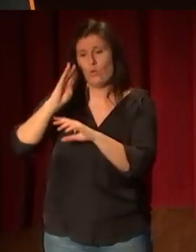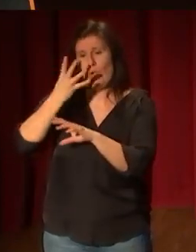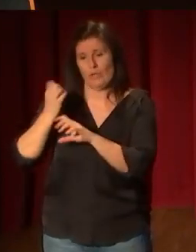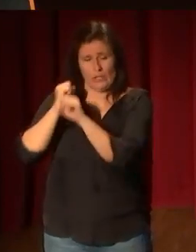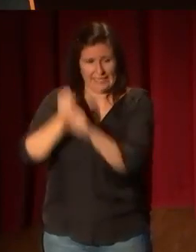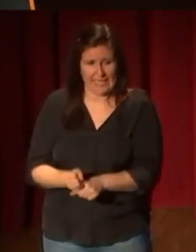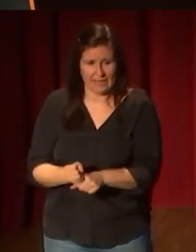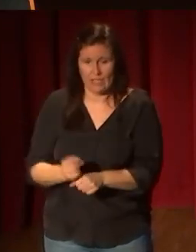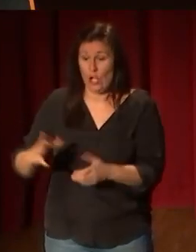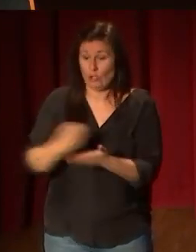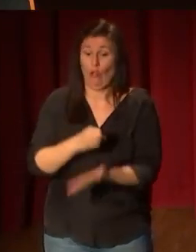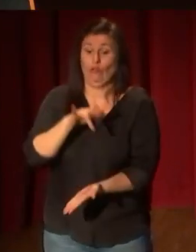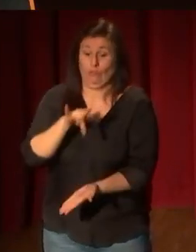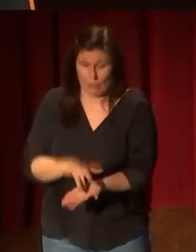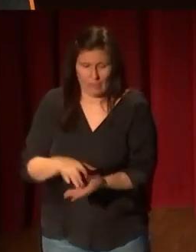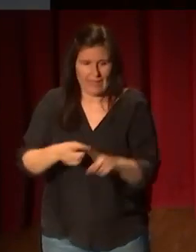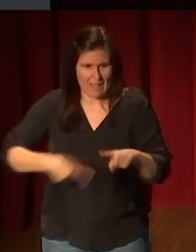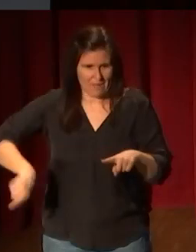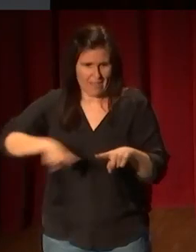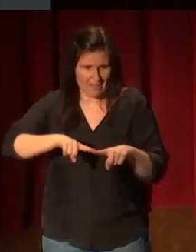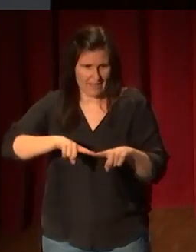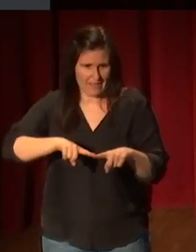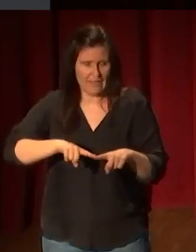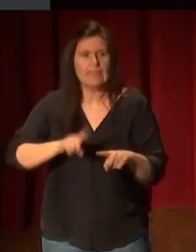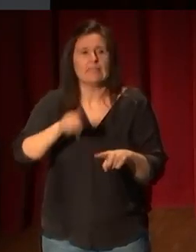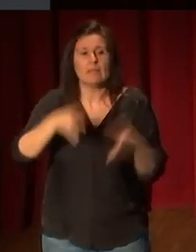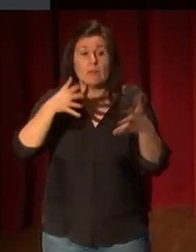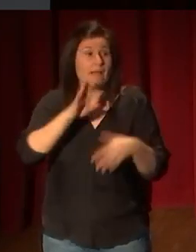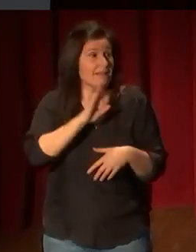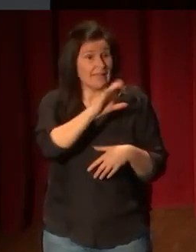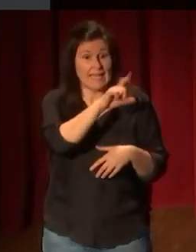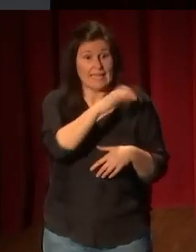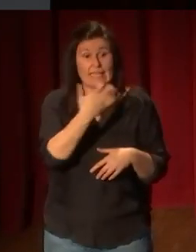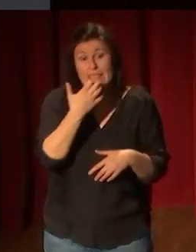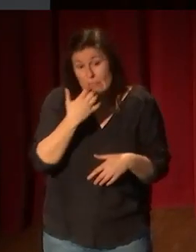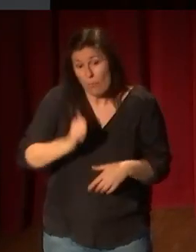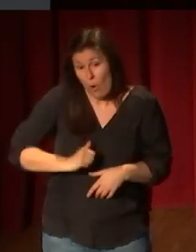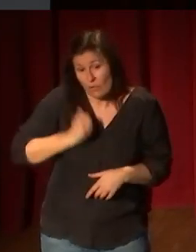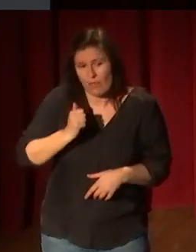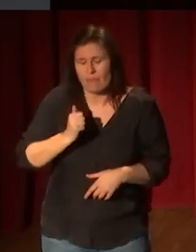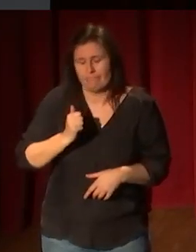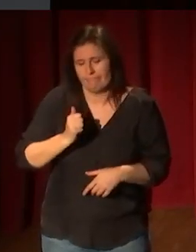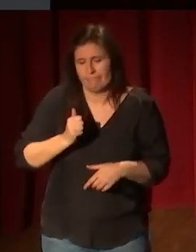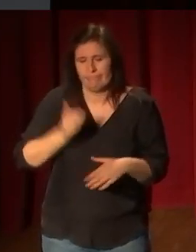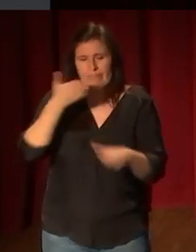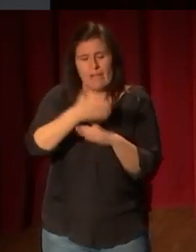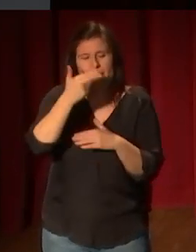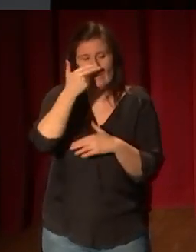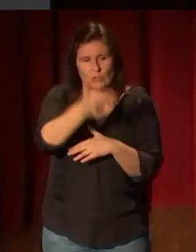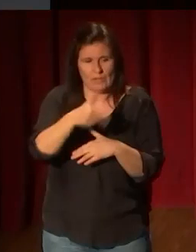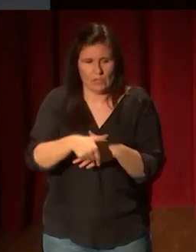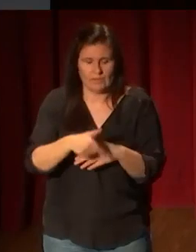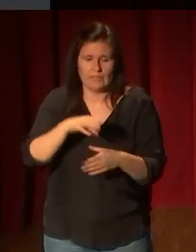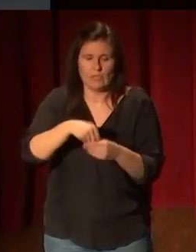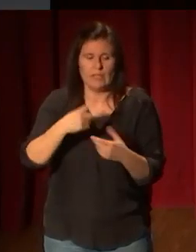todo pasa por la plaza le voy a recomendar igual que elena si tienen ocasión que vayan a ver la exposición en el